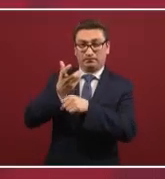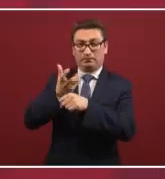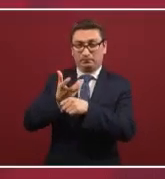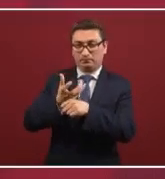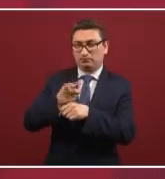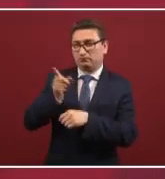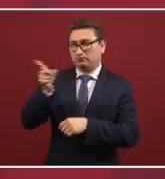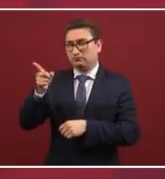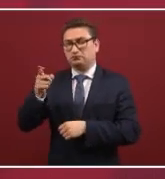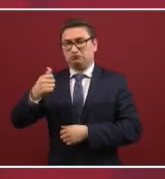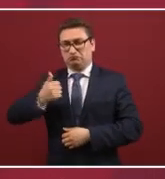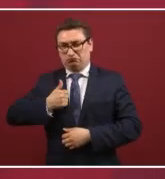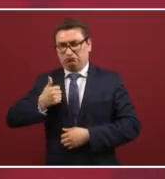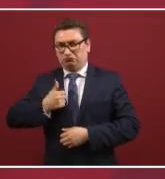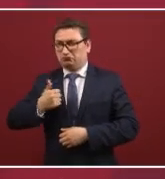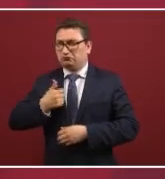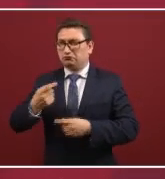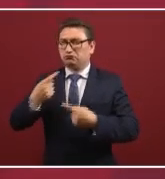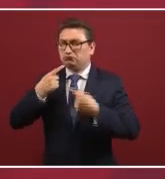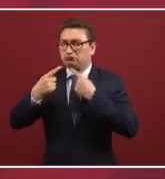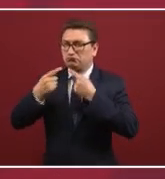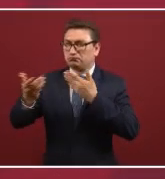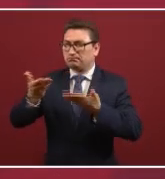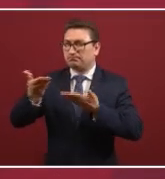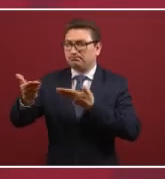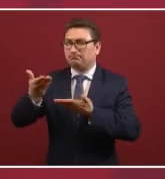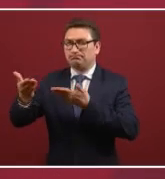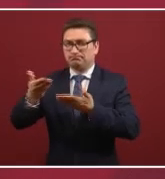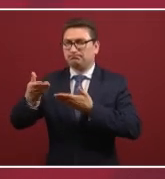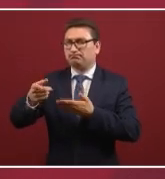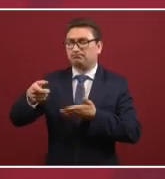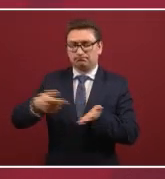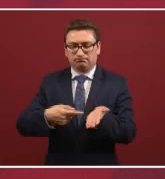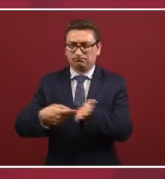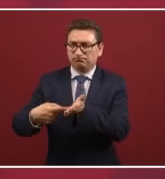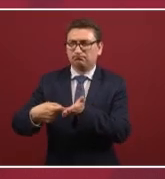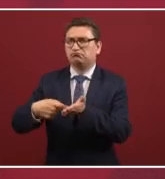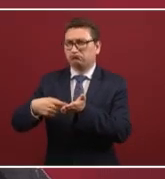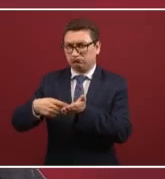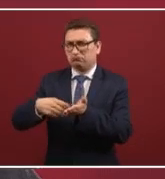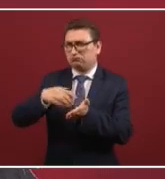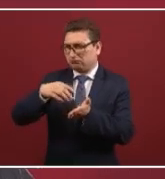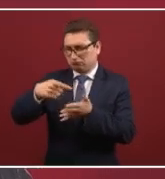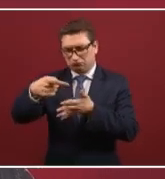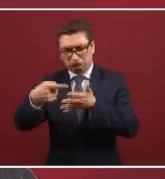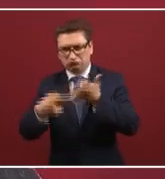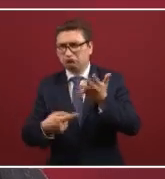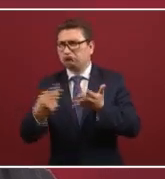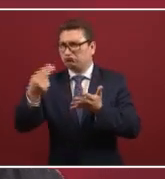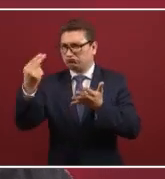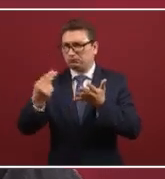Canadá se acepten condiciones